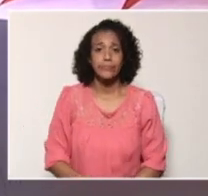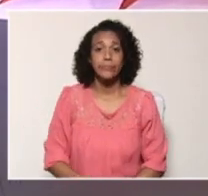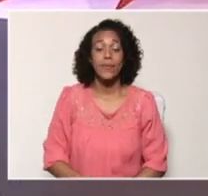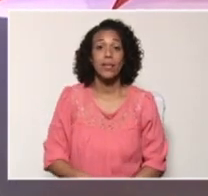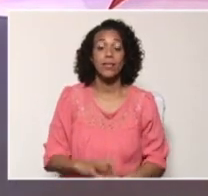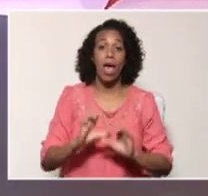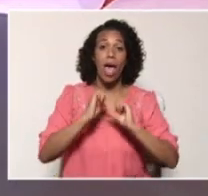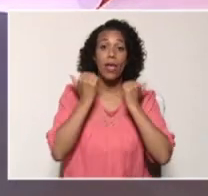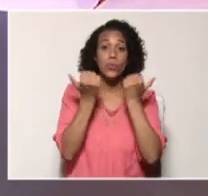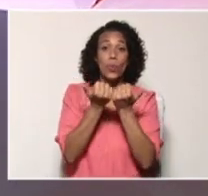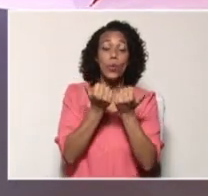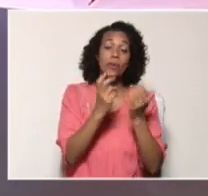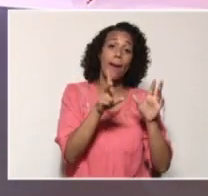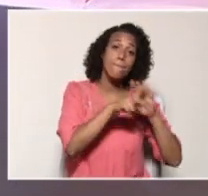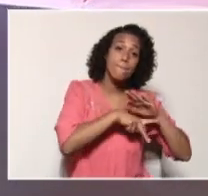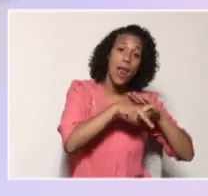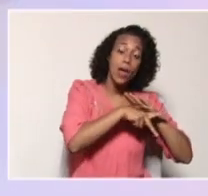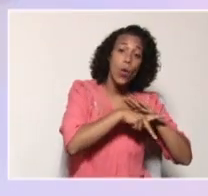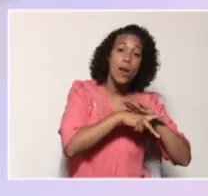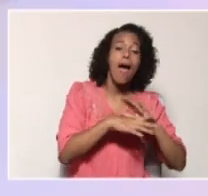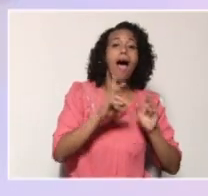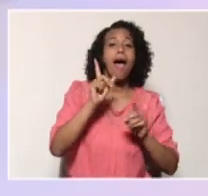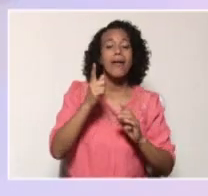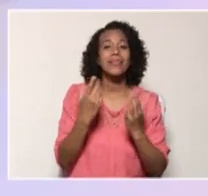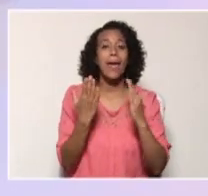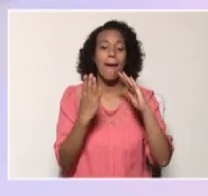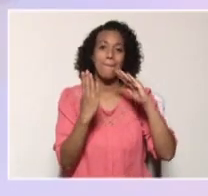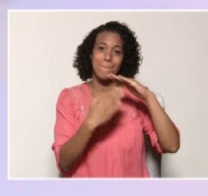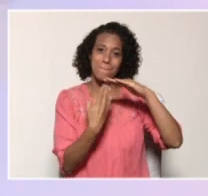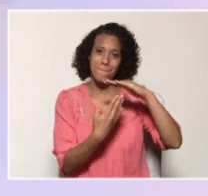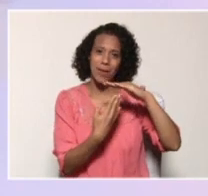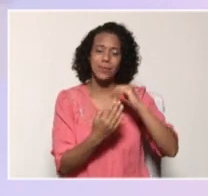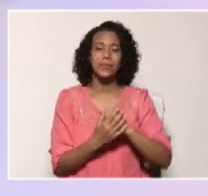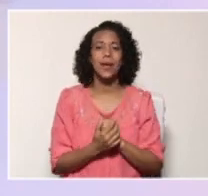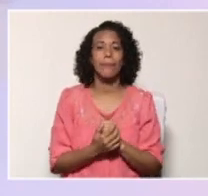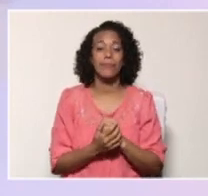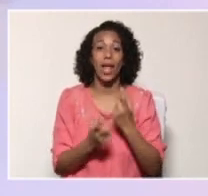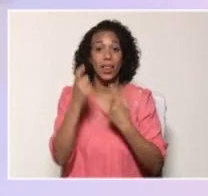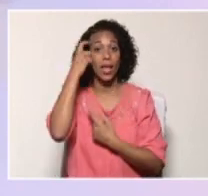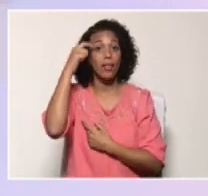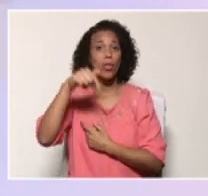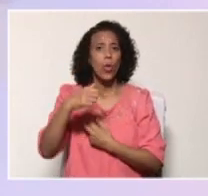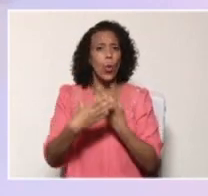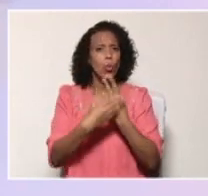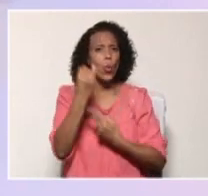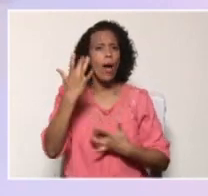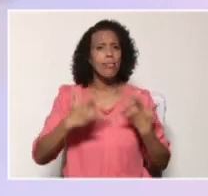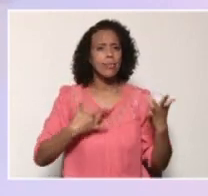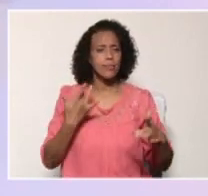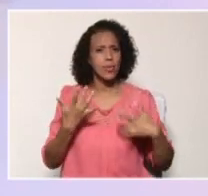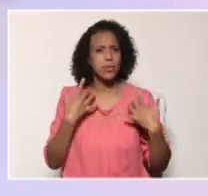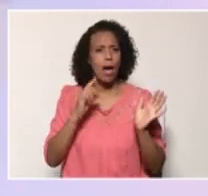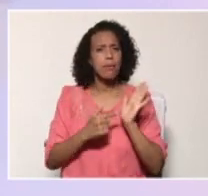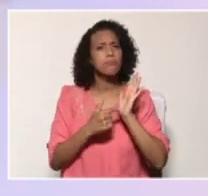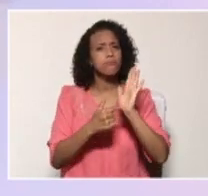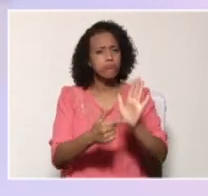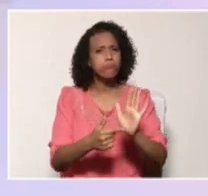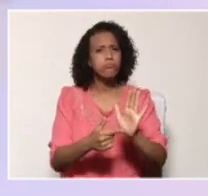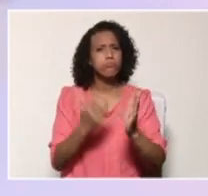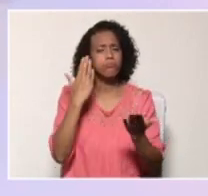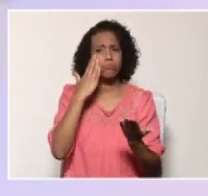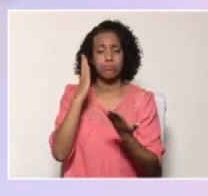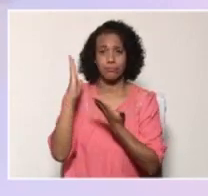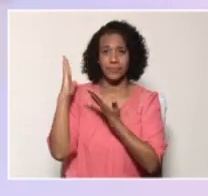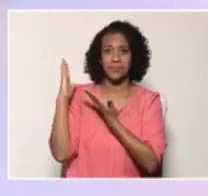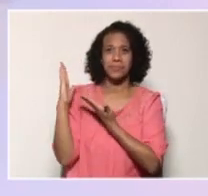los niveles de educación inicial y también de educación primaria. El día de hoy tenemos entonces varias actividades que a continuación vamos a ver en